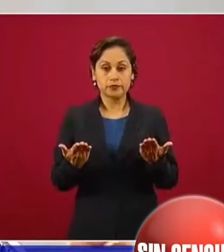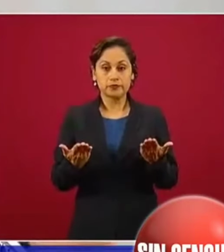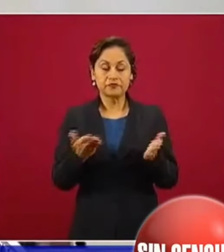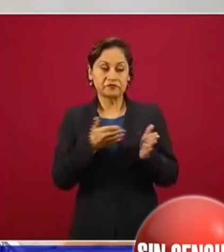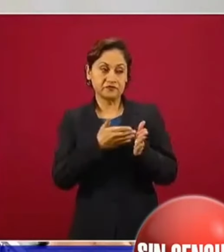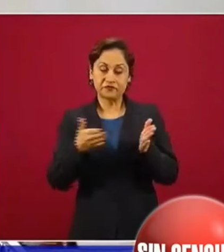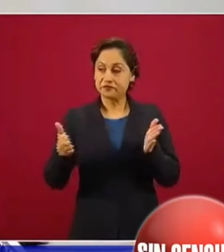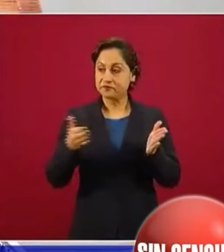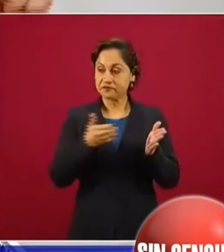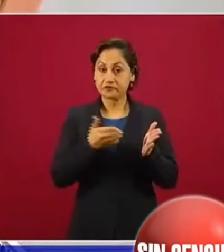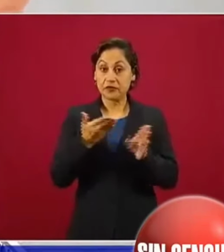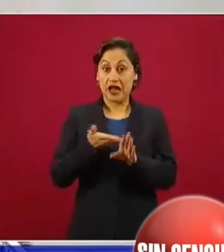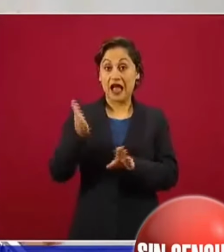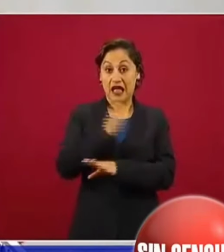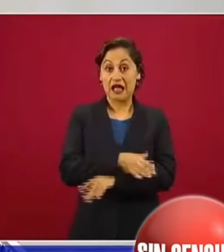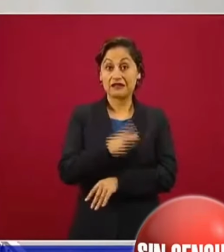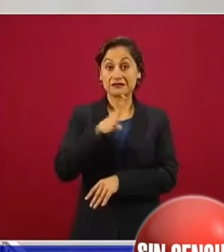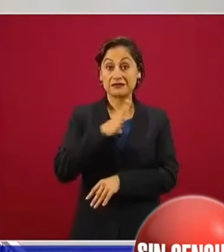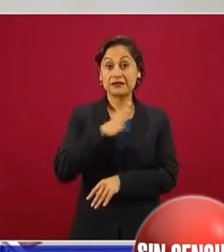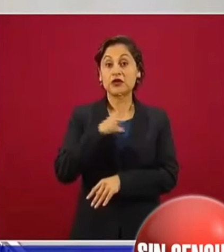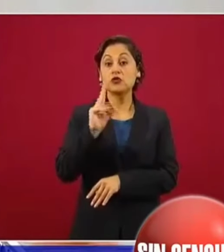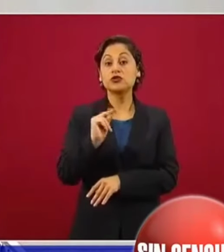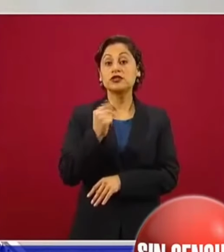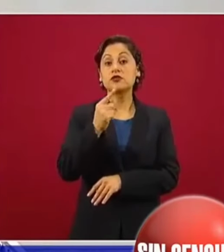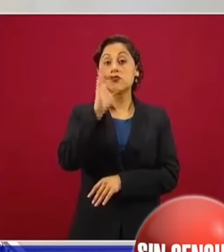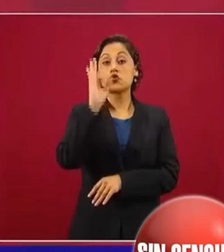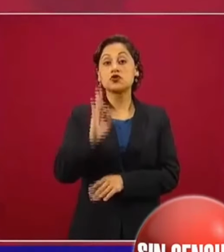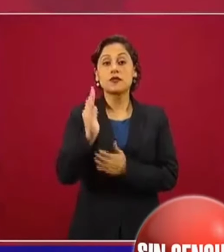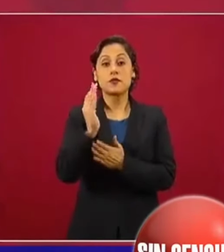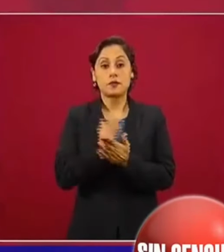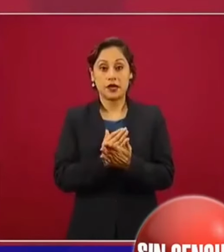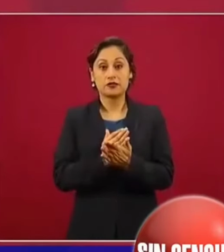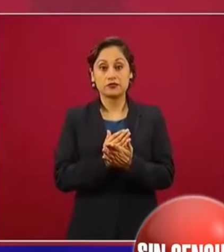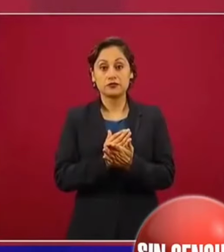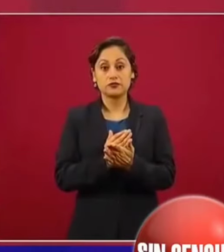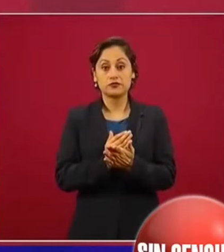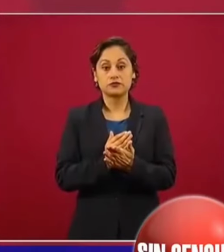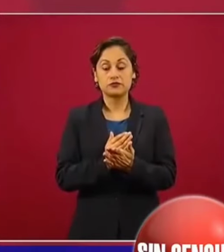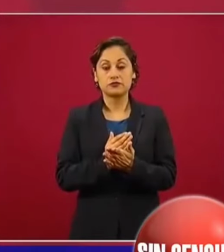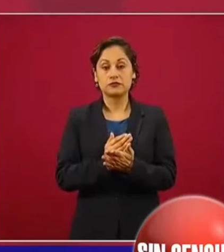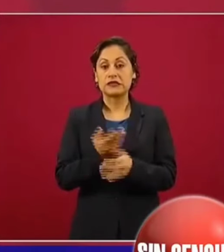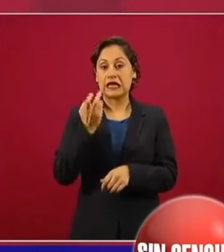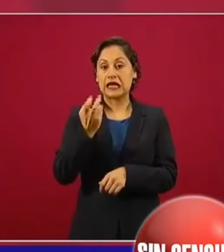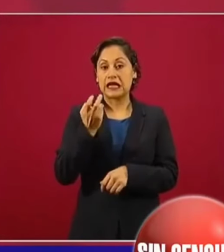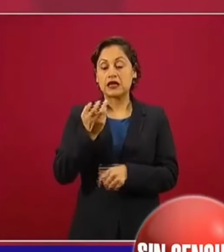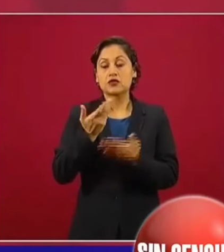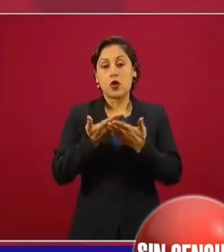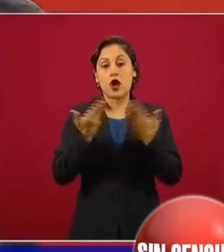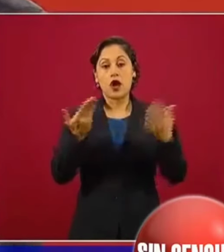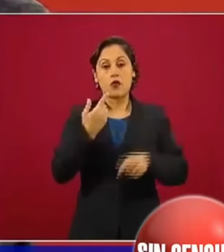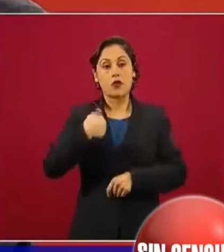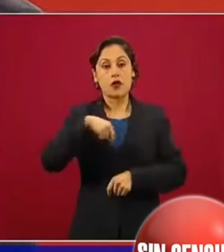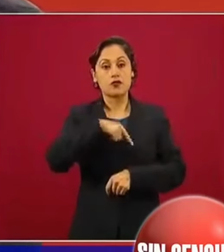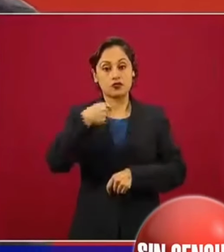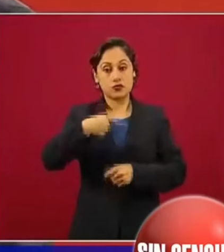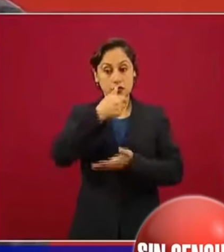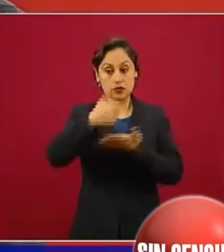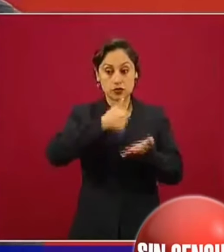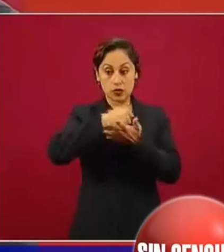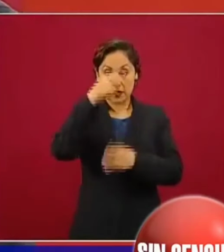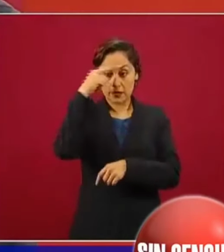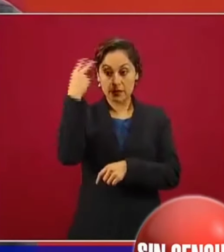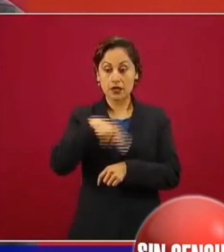81%, o tuvimos de hecho 81% menos. Y eso nos ha permitido hasta el momento darle alojamiento en